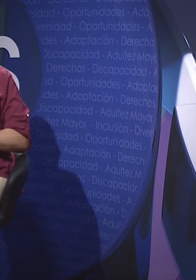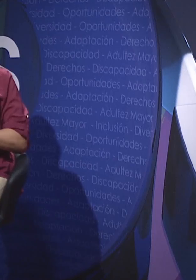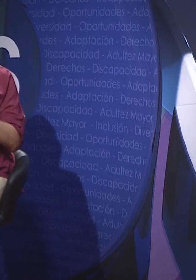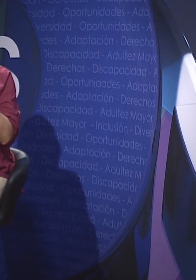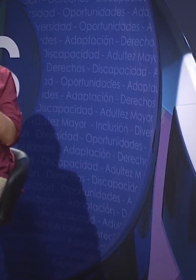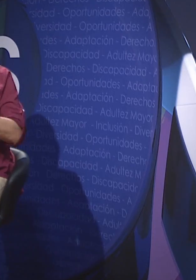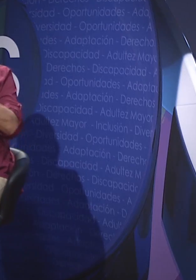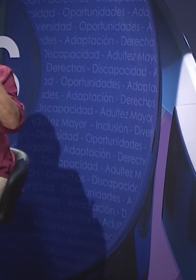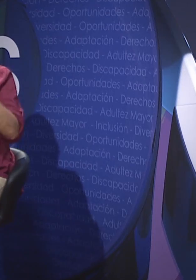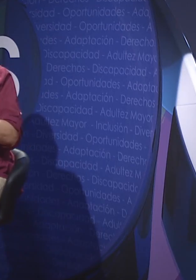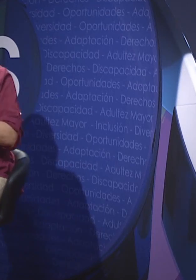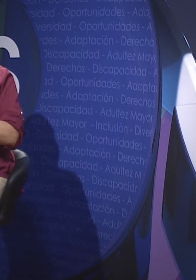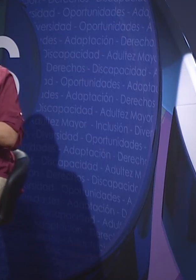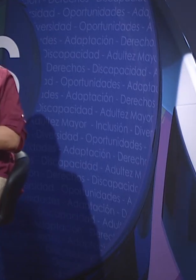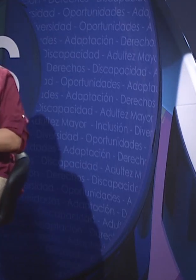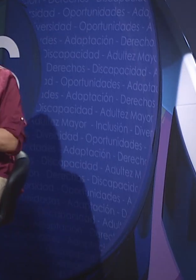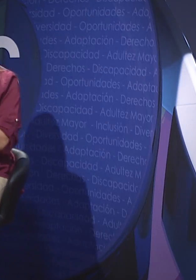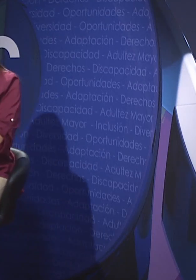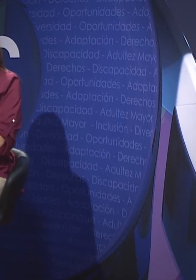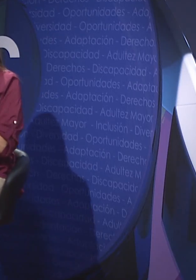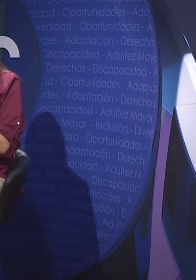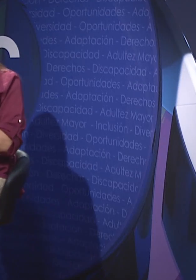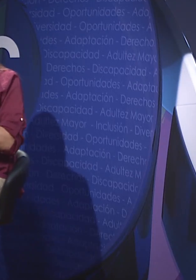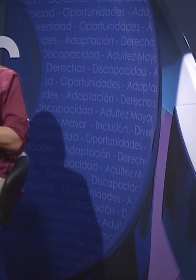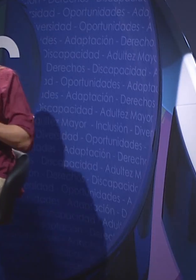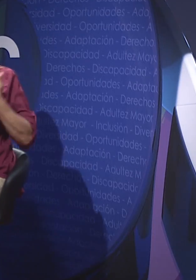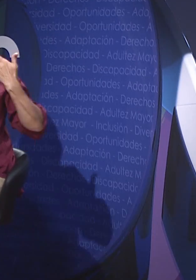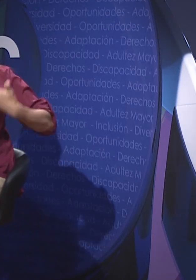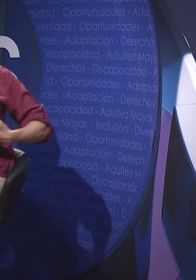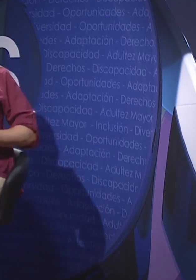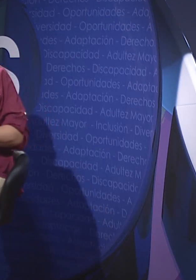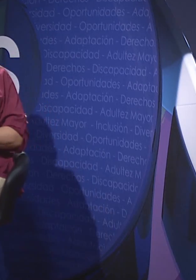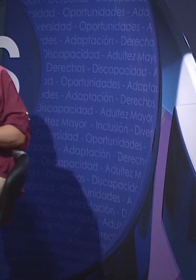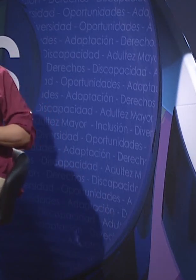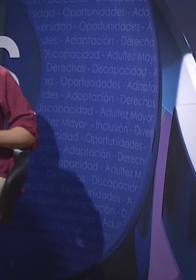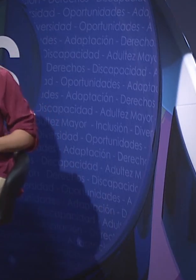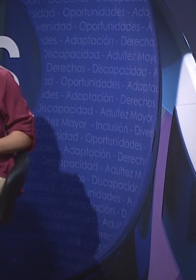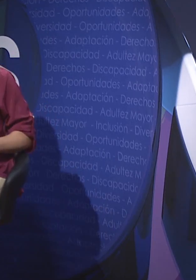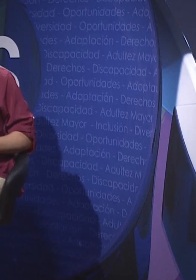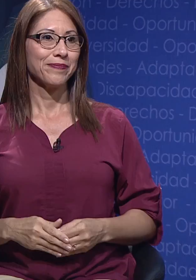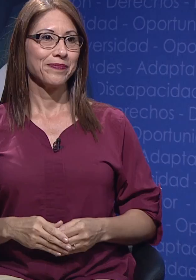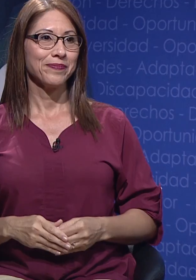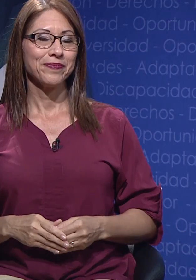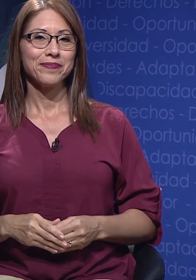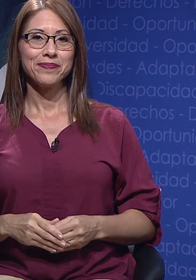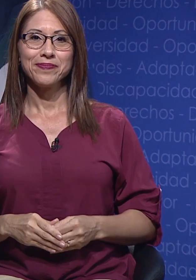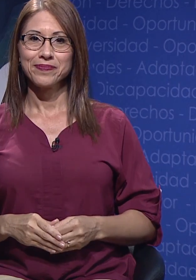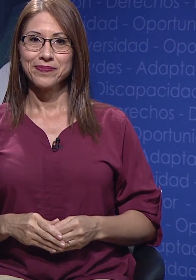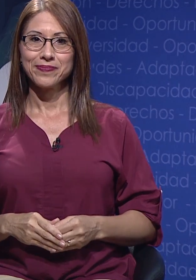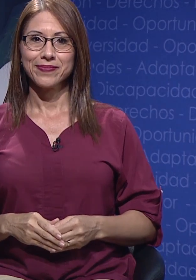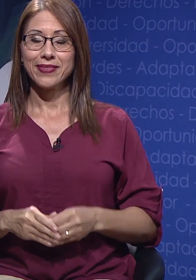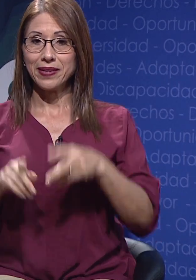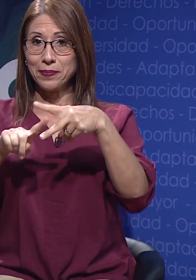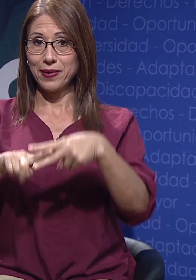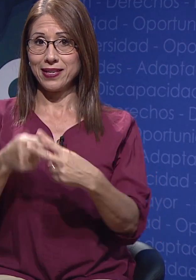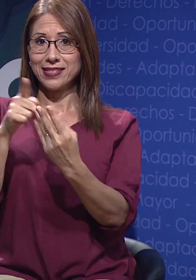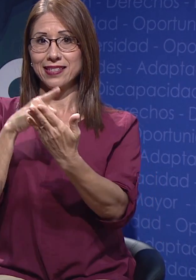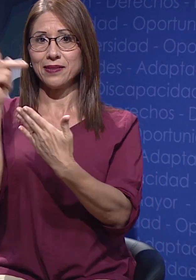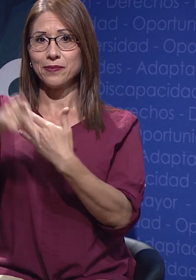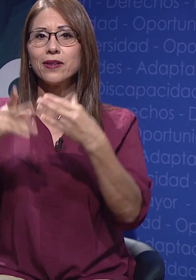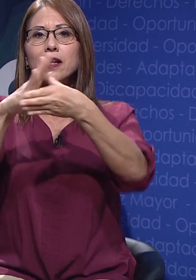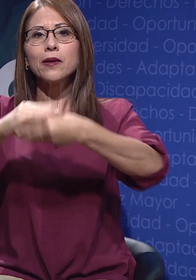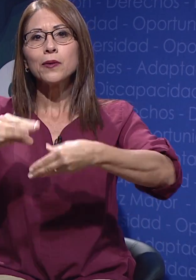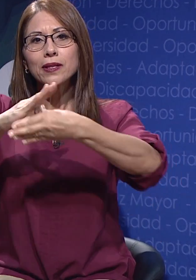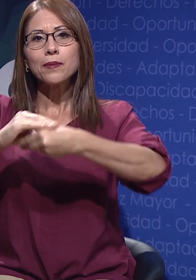Les saludamos desde la Universidad de Costa Rica, María Fernanda Jiménez y Yuri Muñoz. Para iniciar esta edición